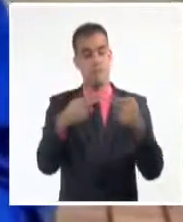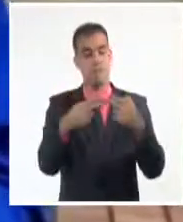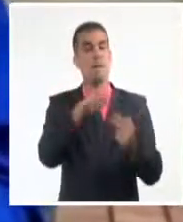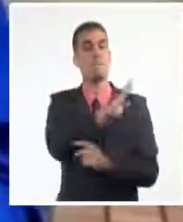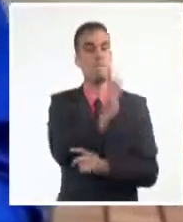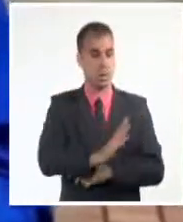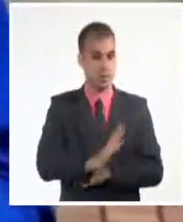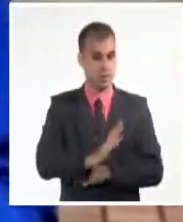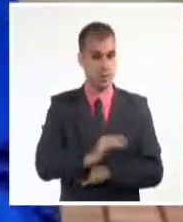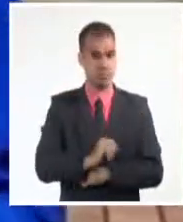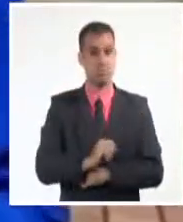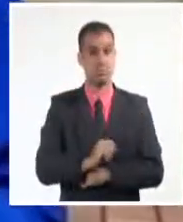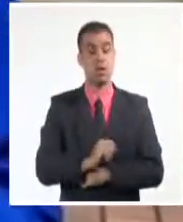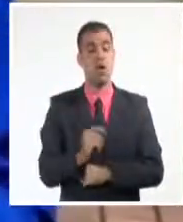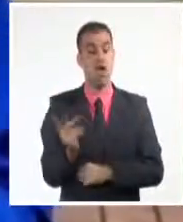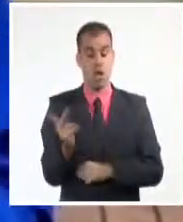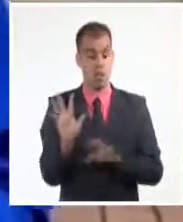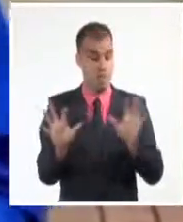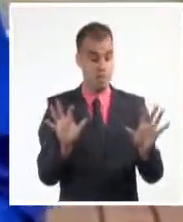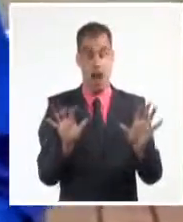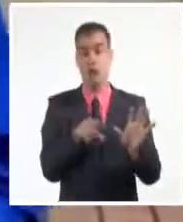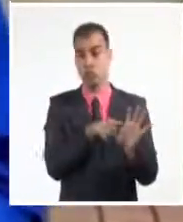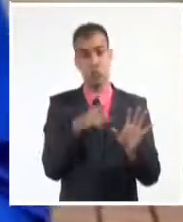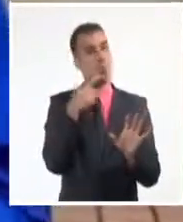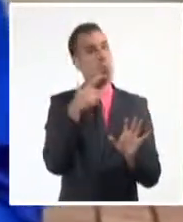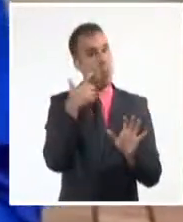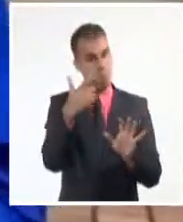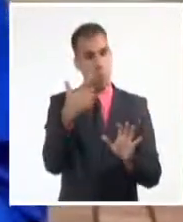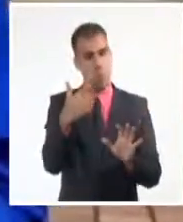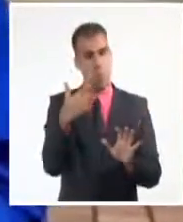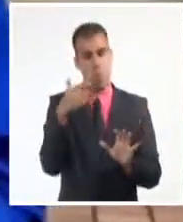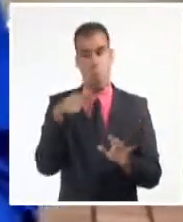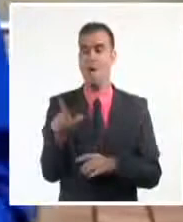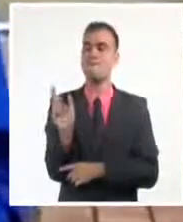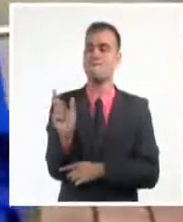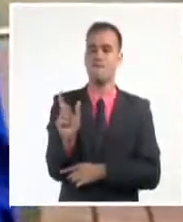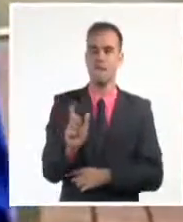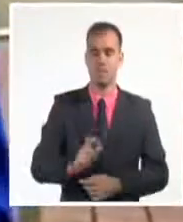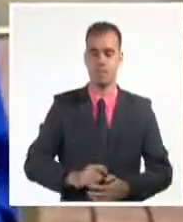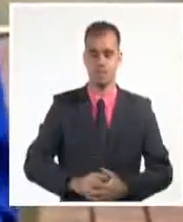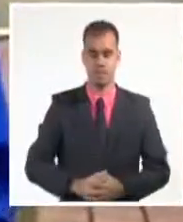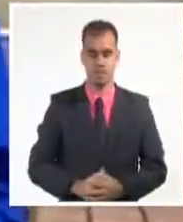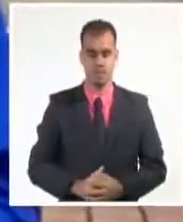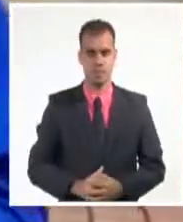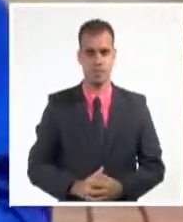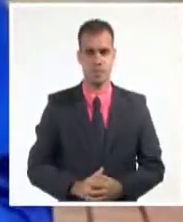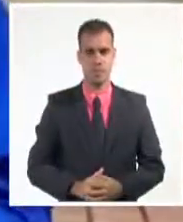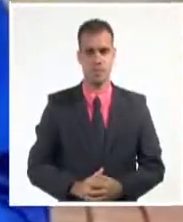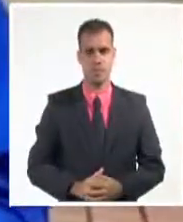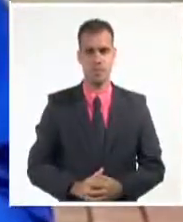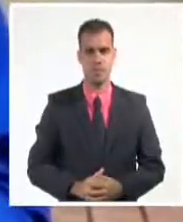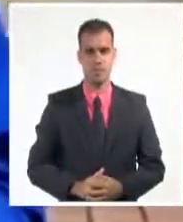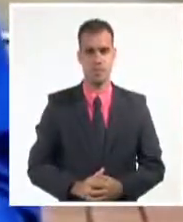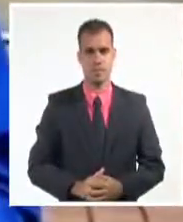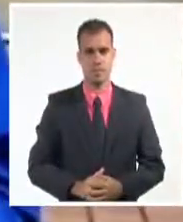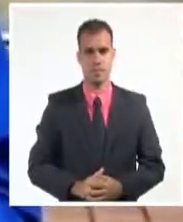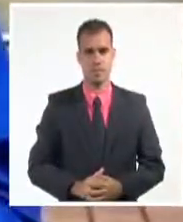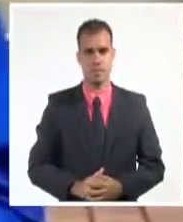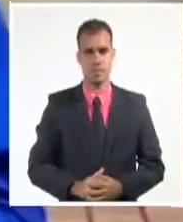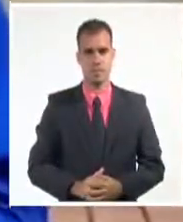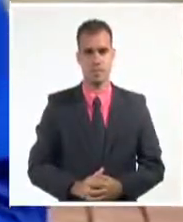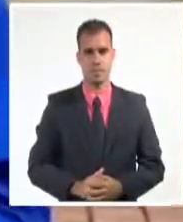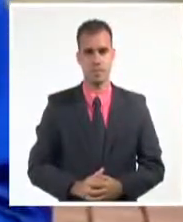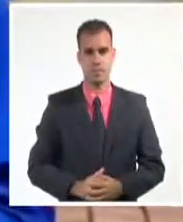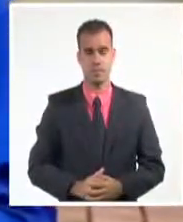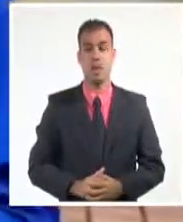que ya saben, dos participaciones en deportes colectivos en esta jornada de sábado en los Juegos Panamericanos Junior. Y hablando